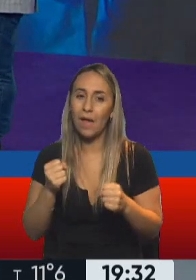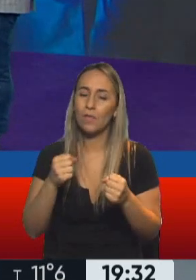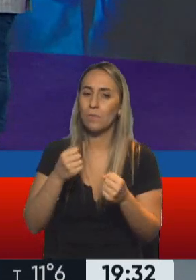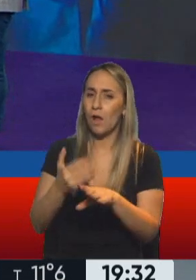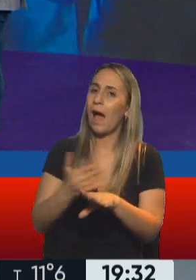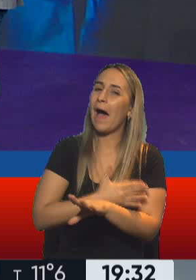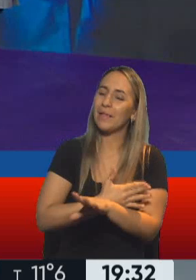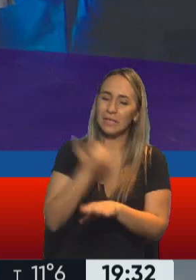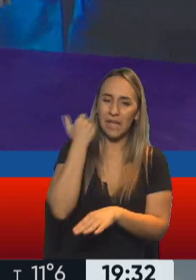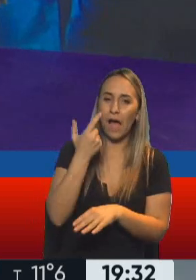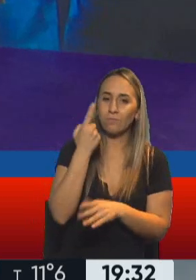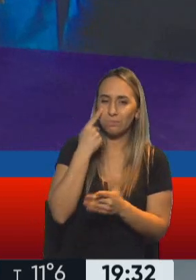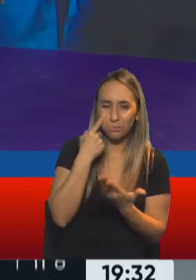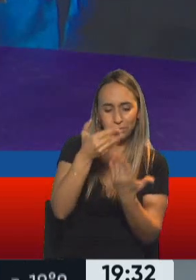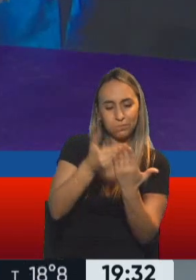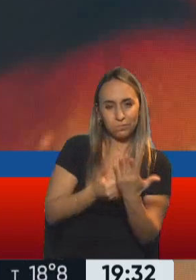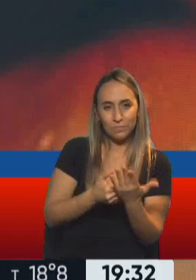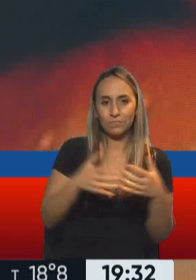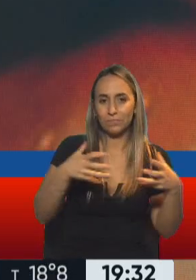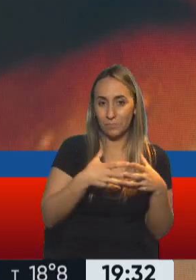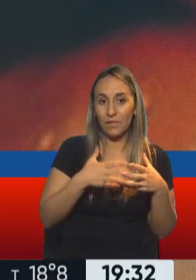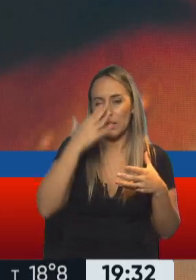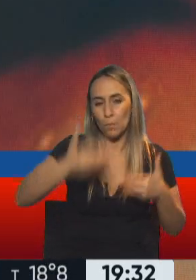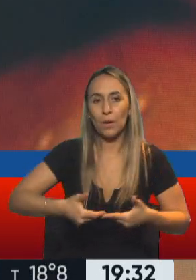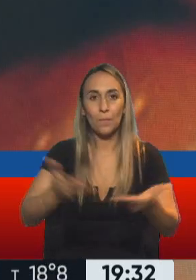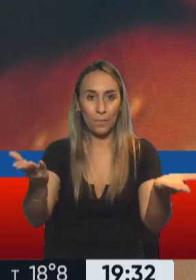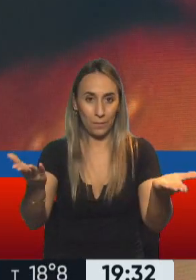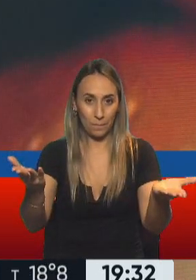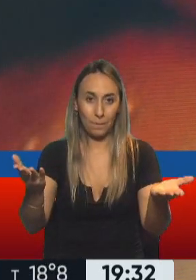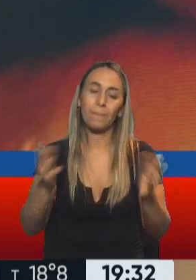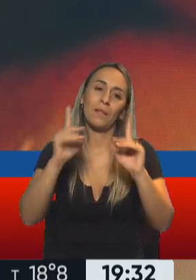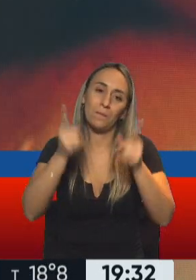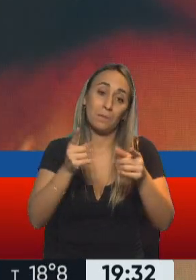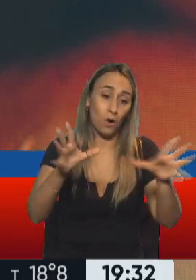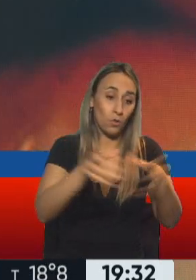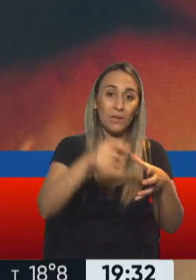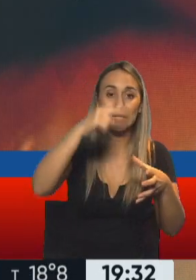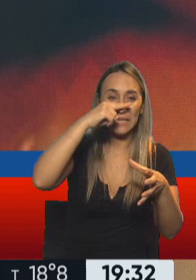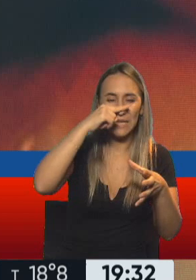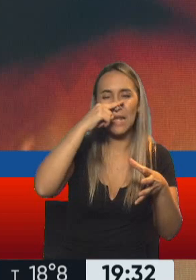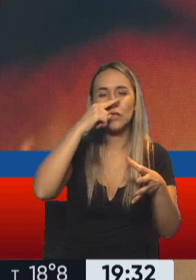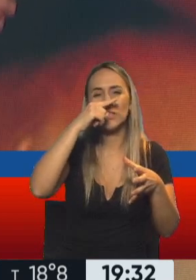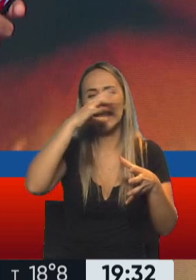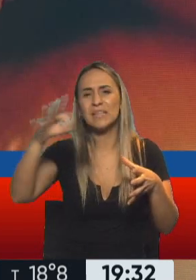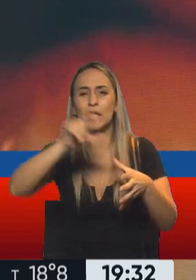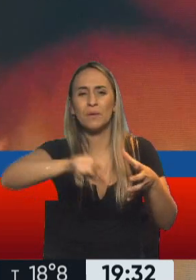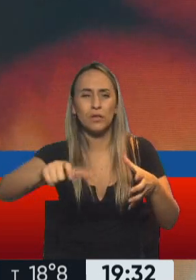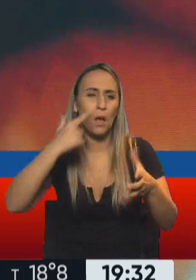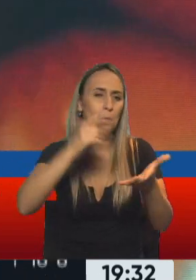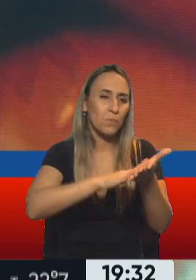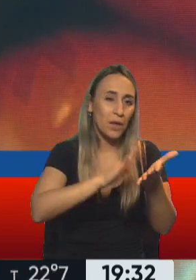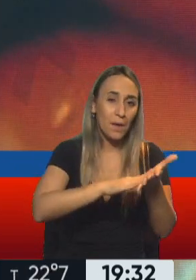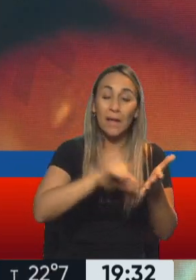de antemano antes que salgan publicados. Igualmente, los estudios, esos 700 y pico de pacientes y los 1000 y pico que tiene esta,